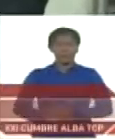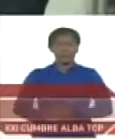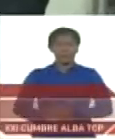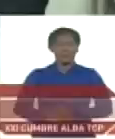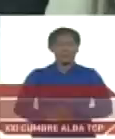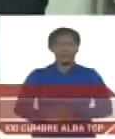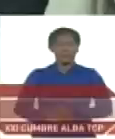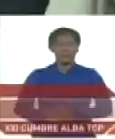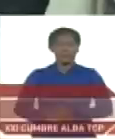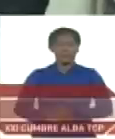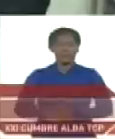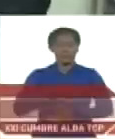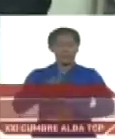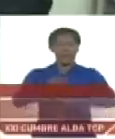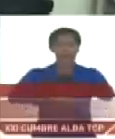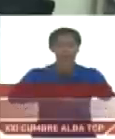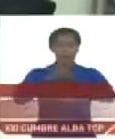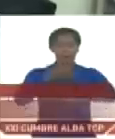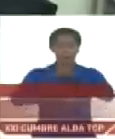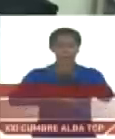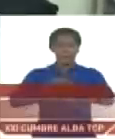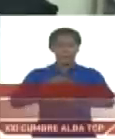Quisiera hablar principalmente